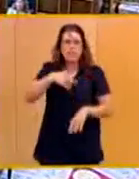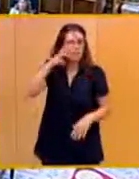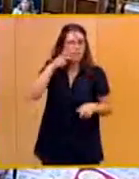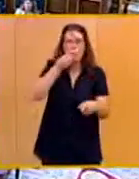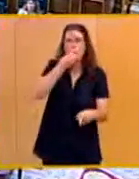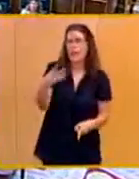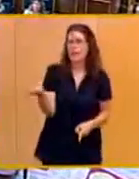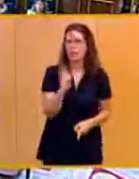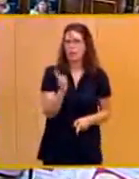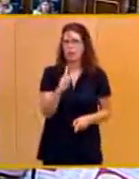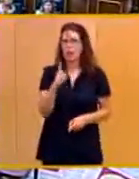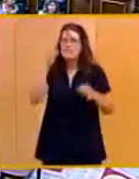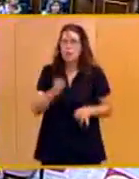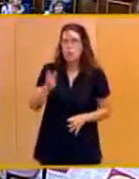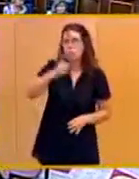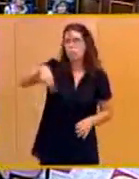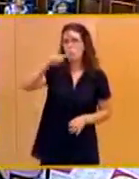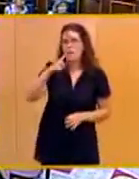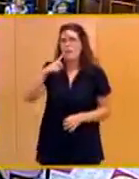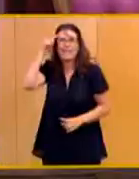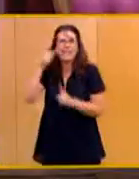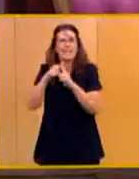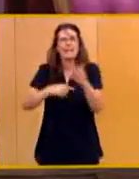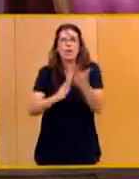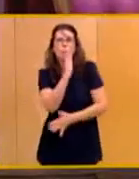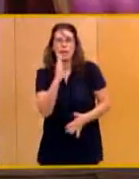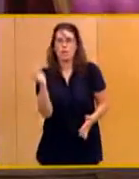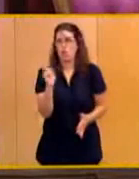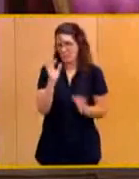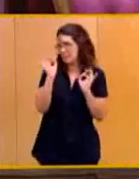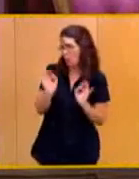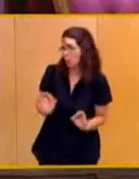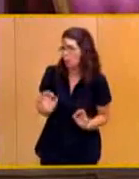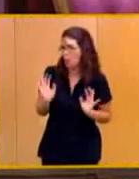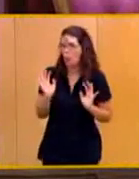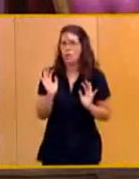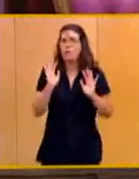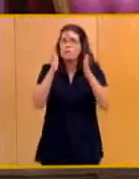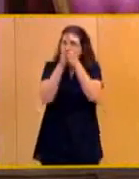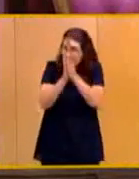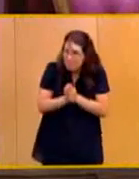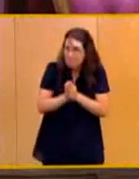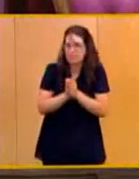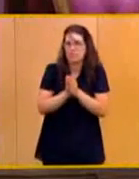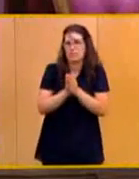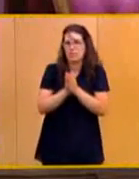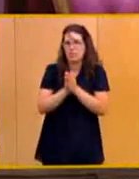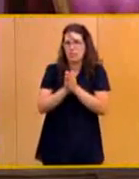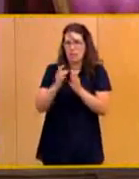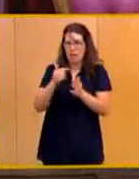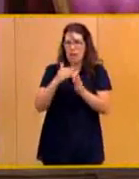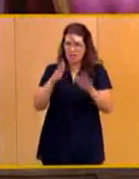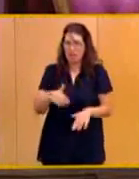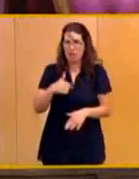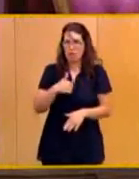probablemente sin la intención de interrumpir. Les rogaría que tengan la bondad de no obligarme a llamar al